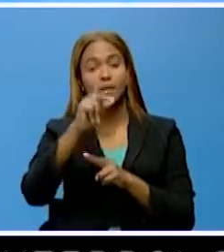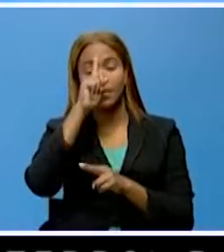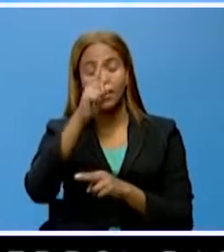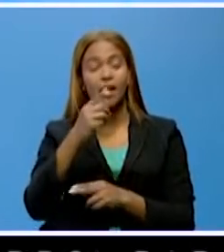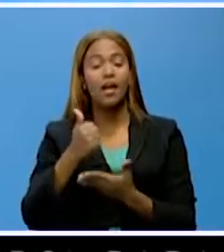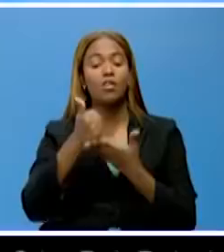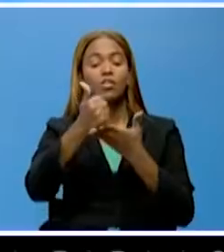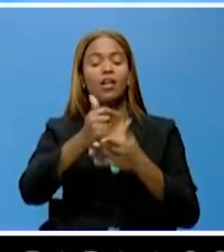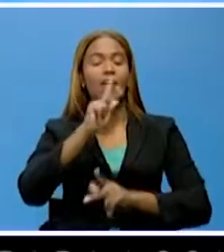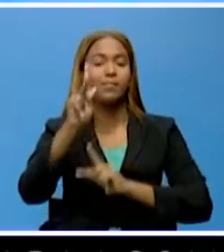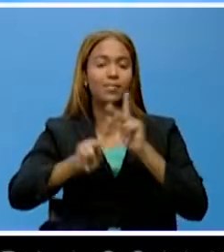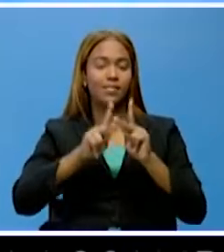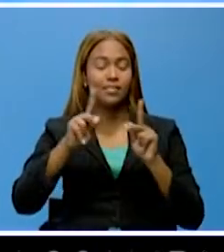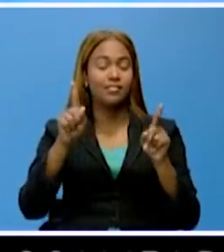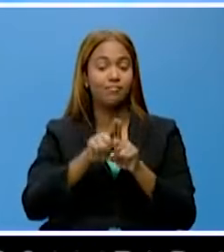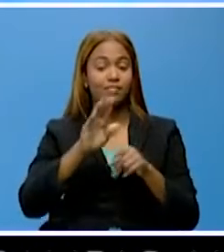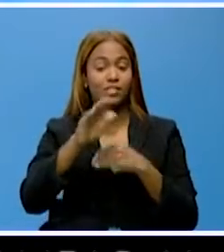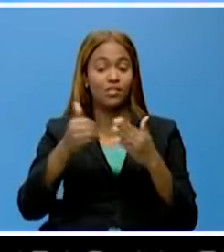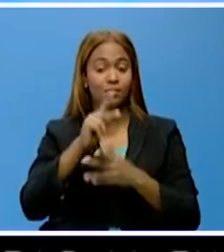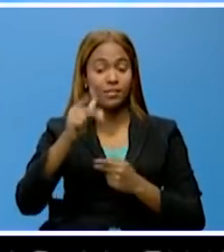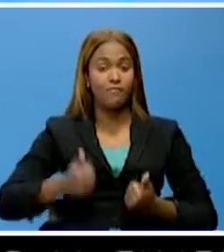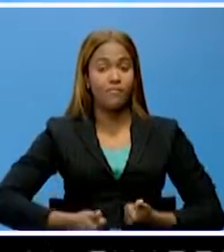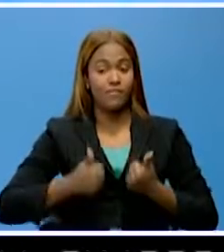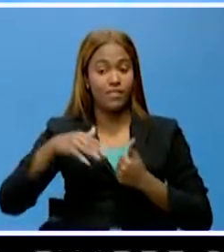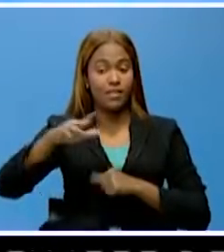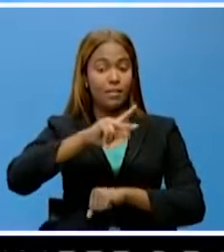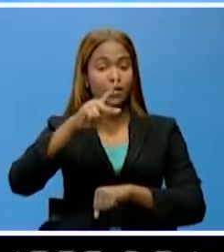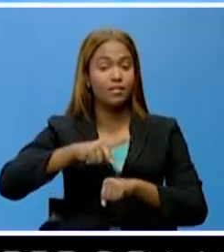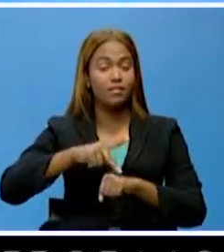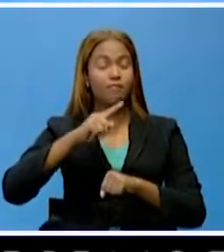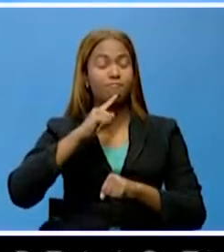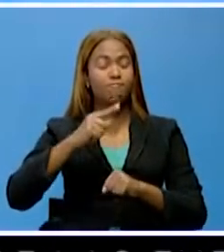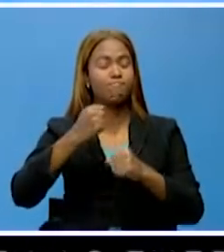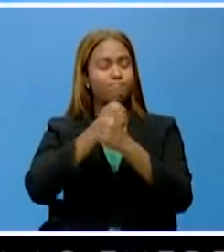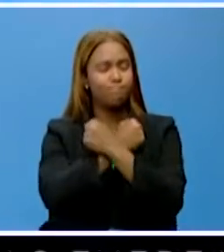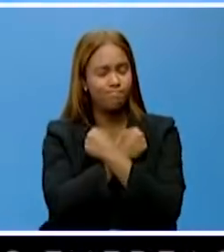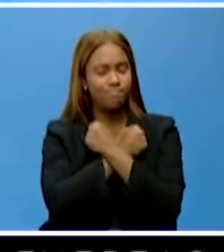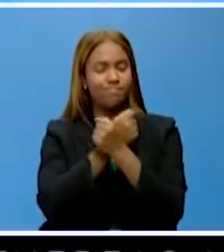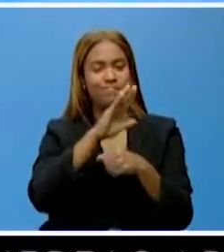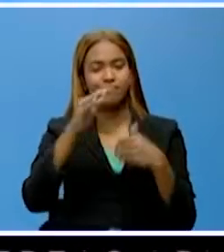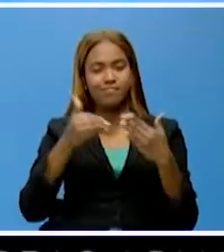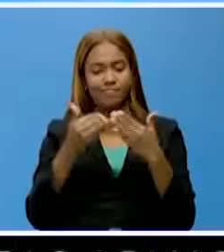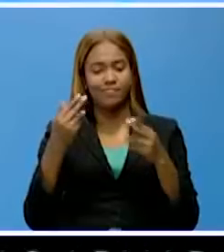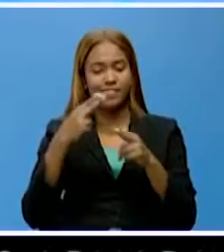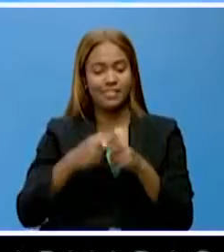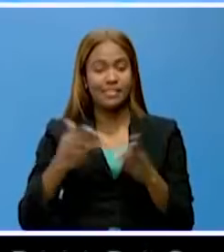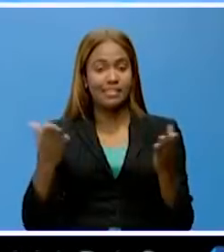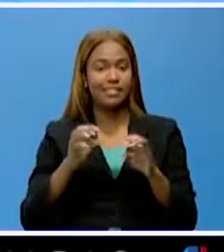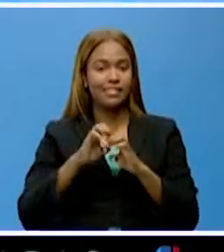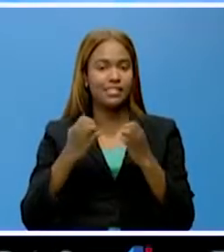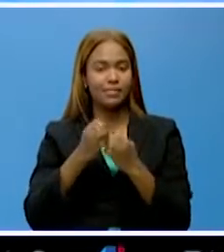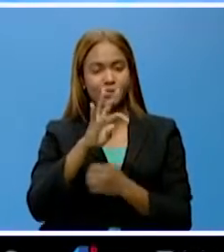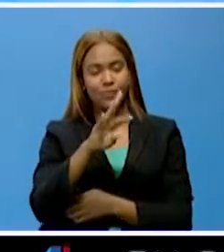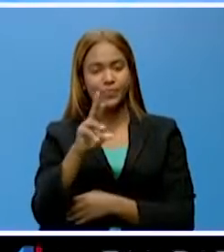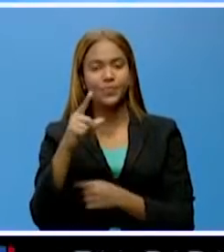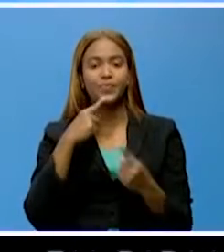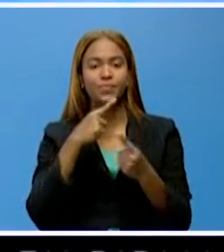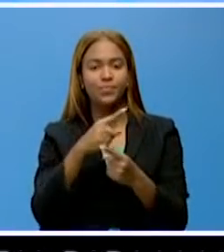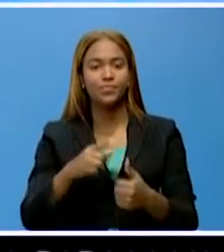bien de la comunidad, así que a toda esa laboriosa provincia, vaya el abrazo fraterno en nombre de todo este gran equipo de 4RD